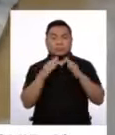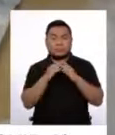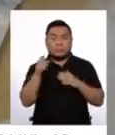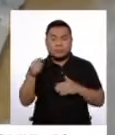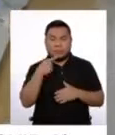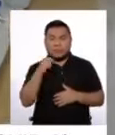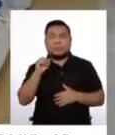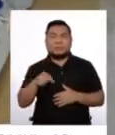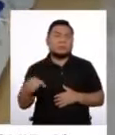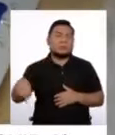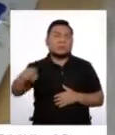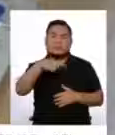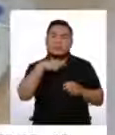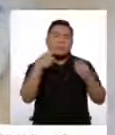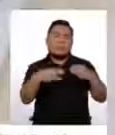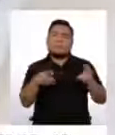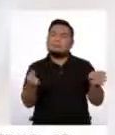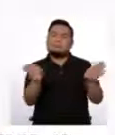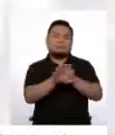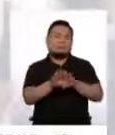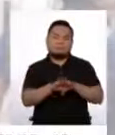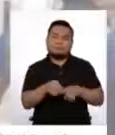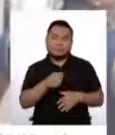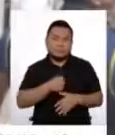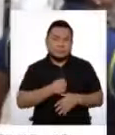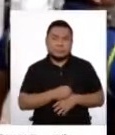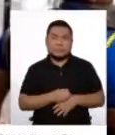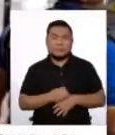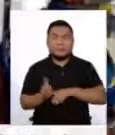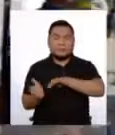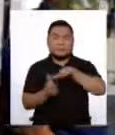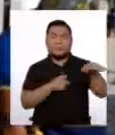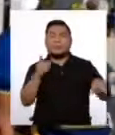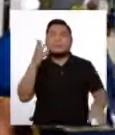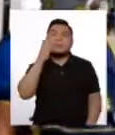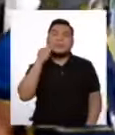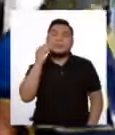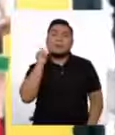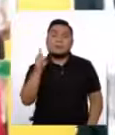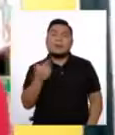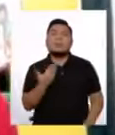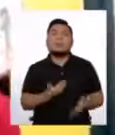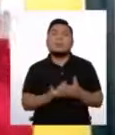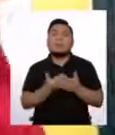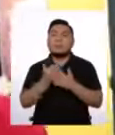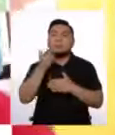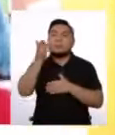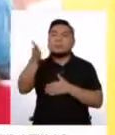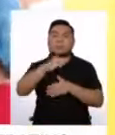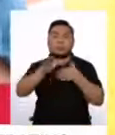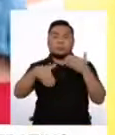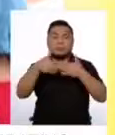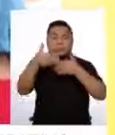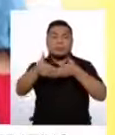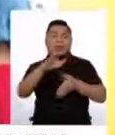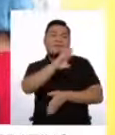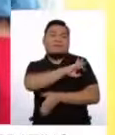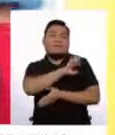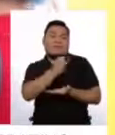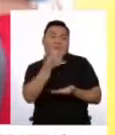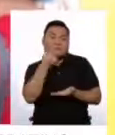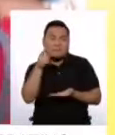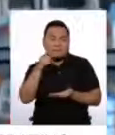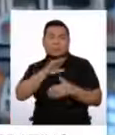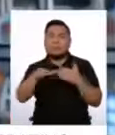Coronel Portillo estaría cerrando este mercado. En Chiclayo se realizó un operativo a fin de verificar que las farmacias y boticas